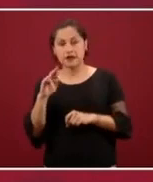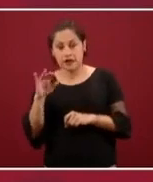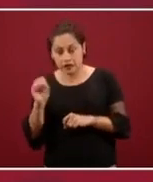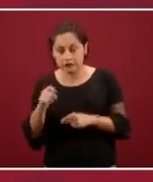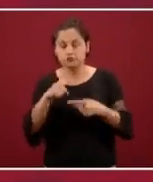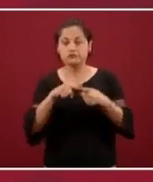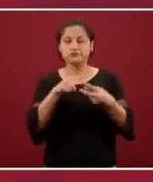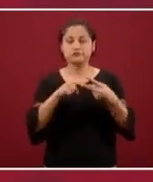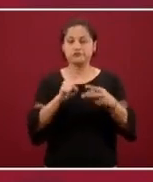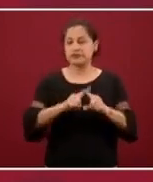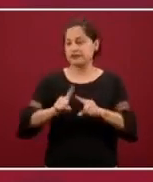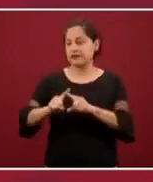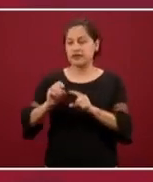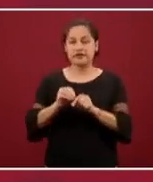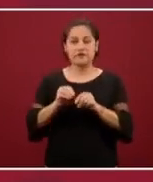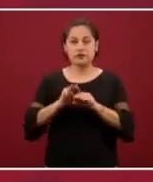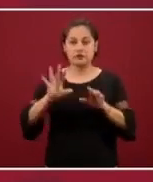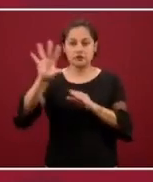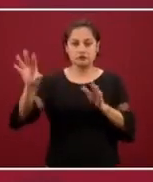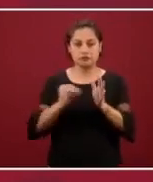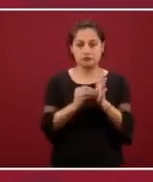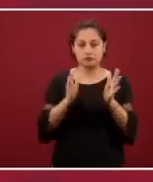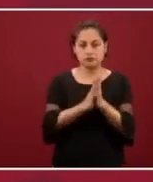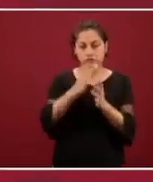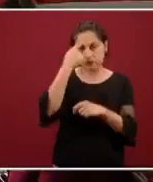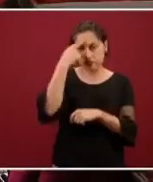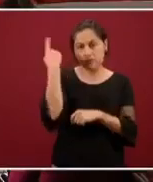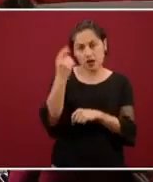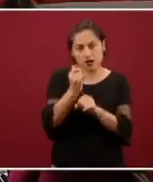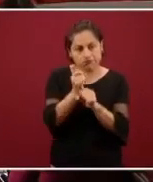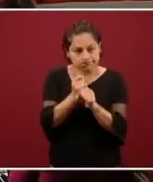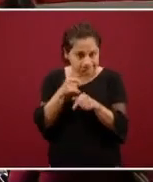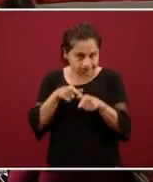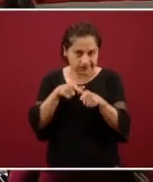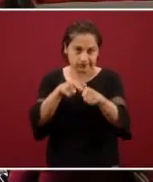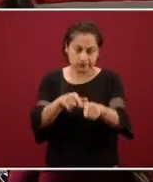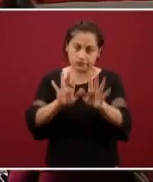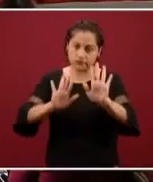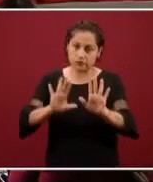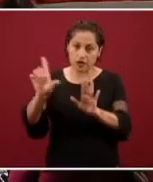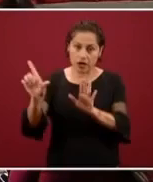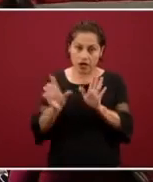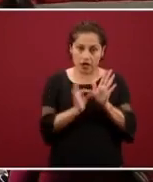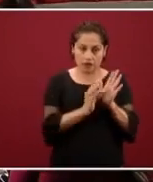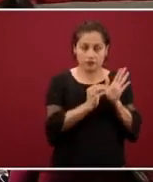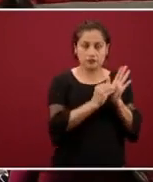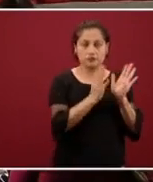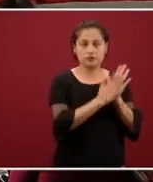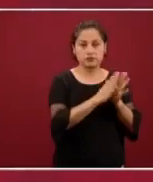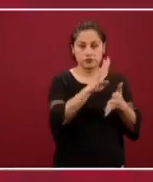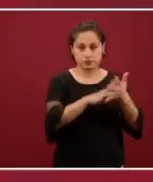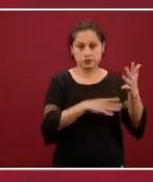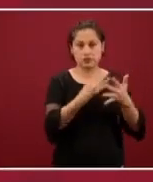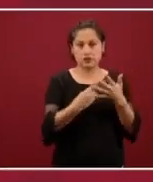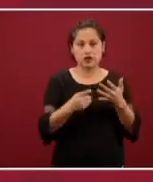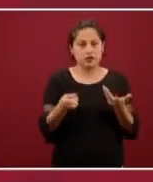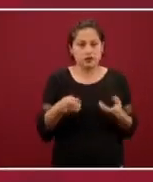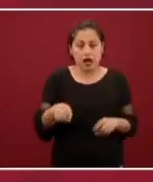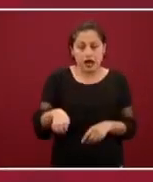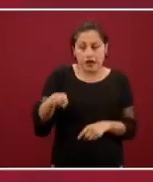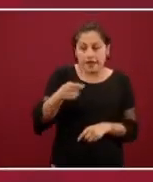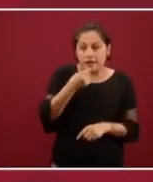y correspondiente. En este momento así se está reportando en la tabla. Es menor de un año. La precisión del